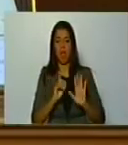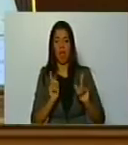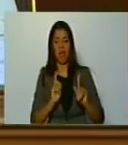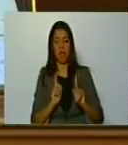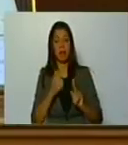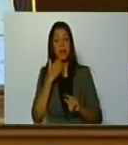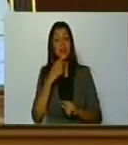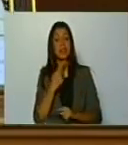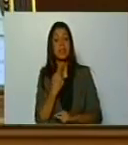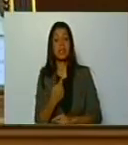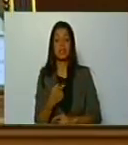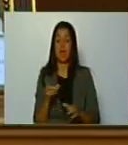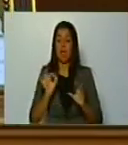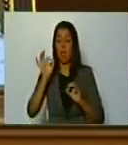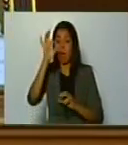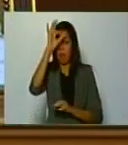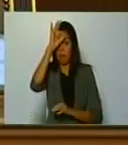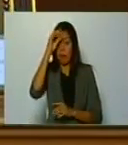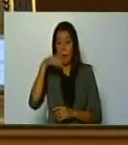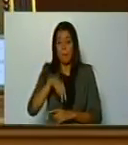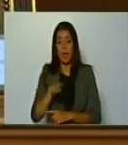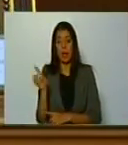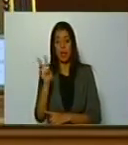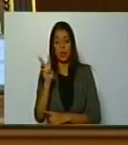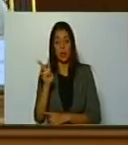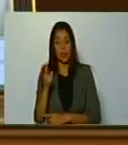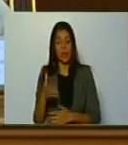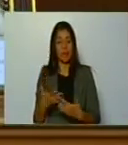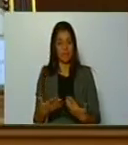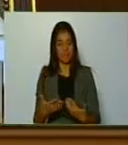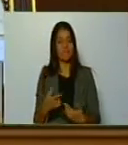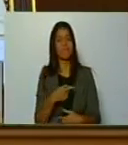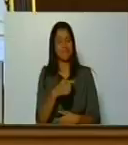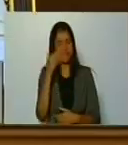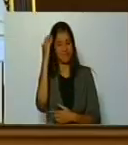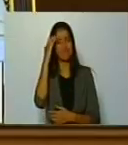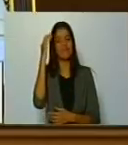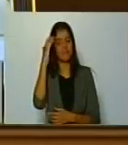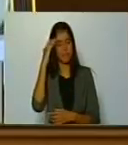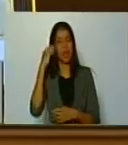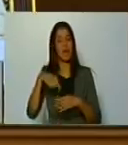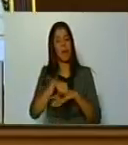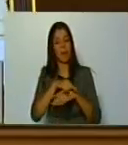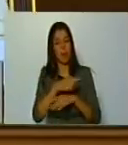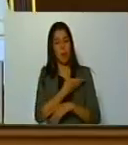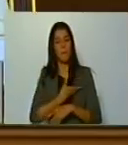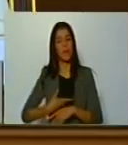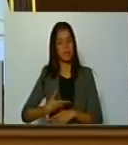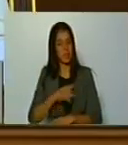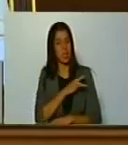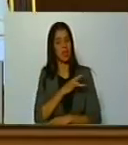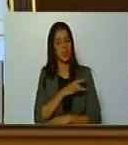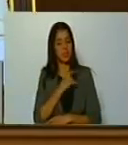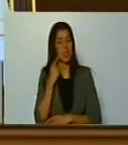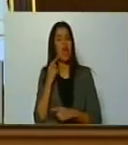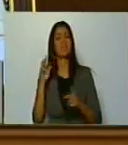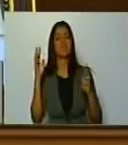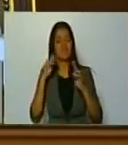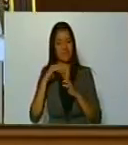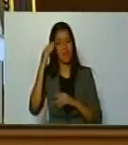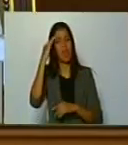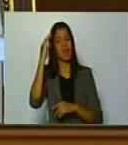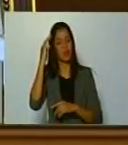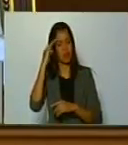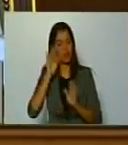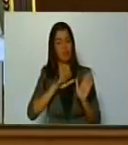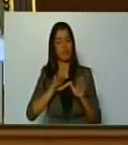No pueden decir que no saben lo que pasó en Venezuela. Lo saben, lo conocen, lo amparan y son sus